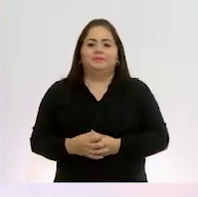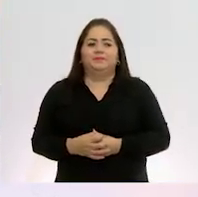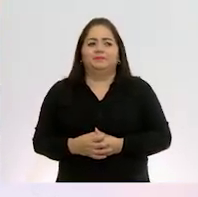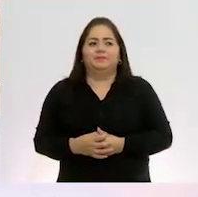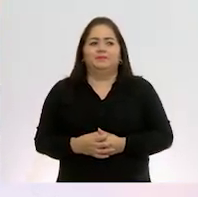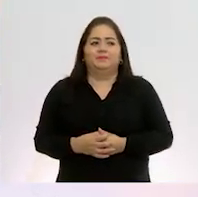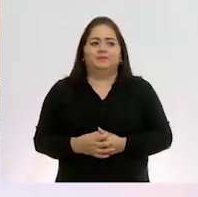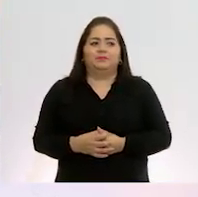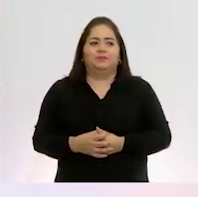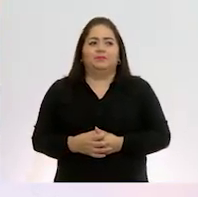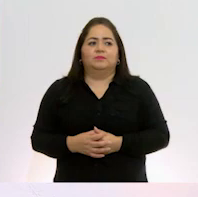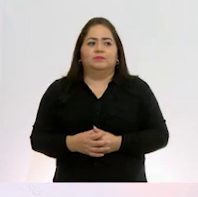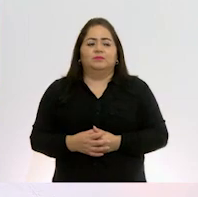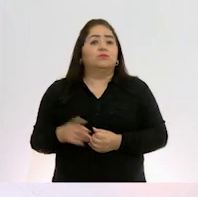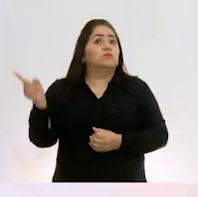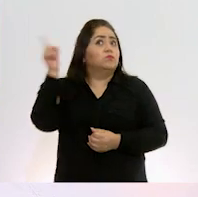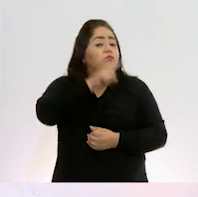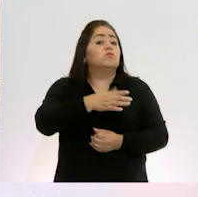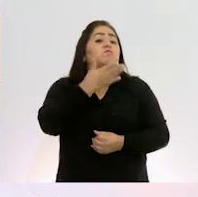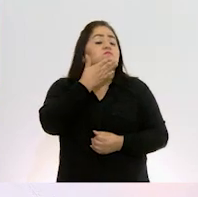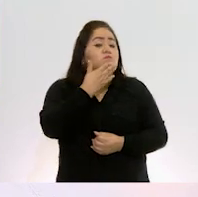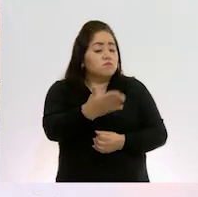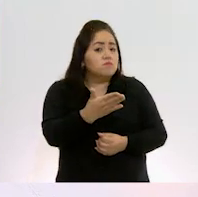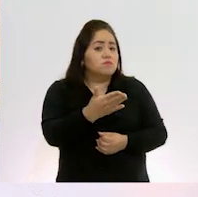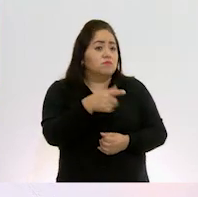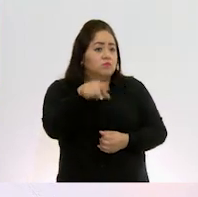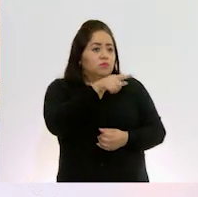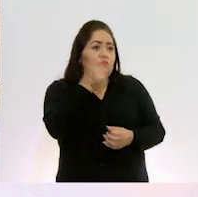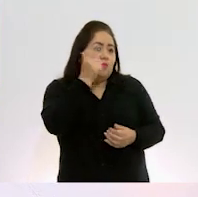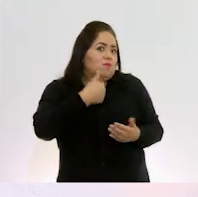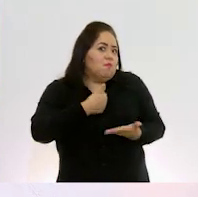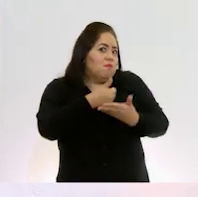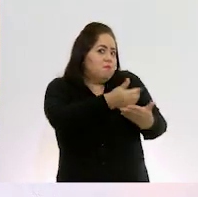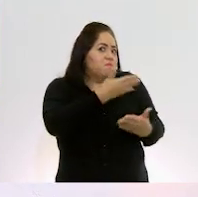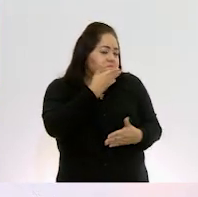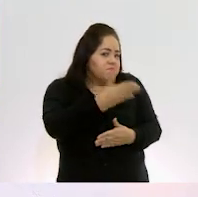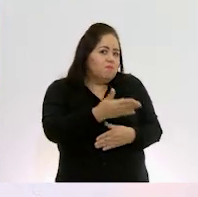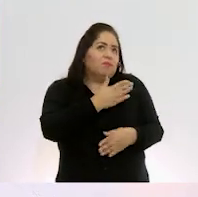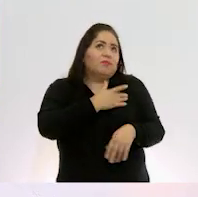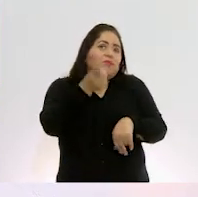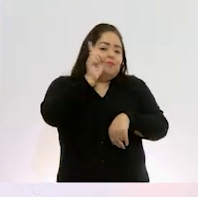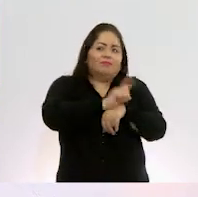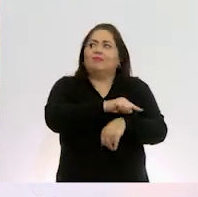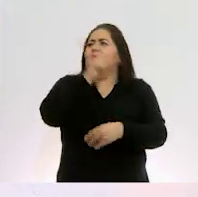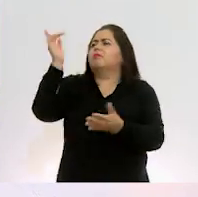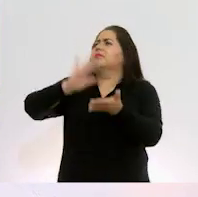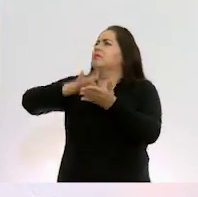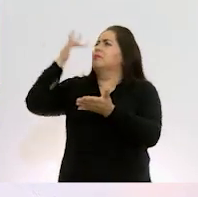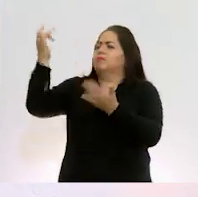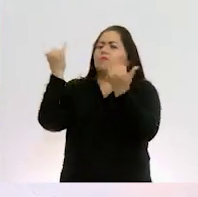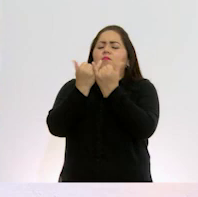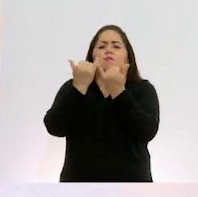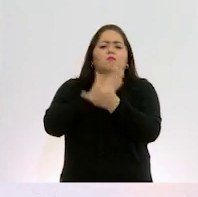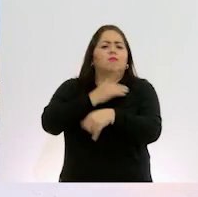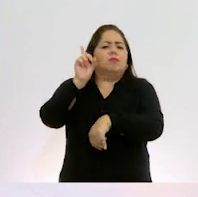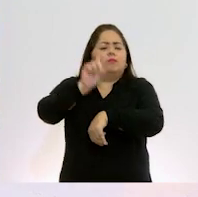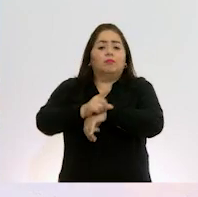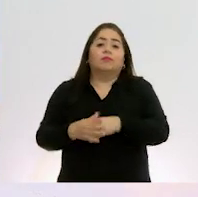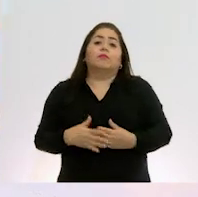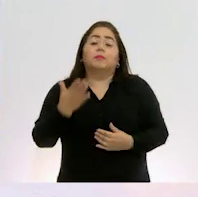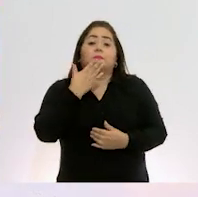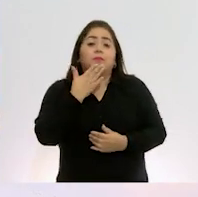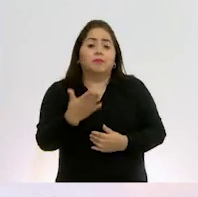Wow. Muy bien, agente. Espero haber sido de tu ayuda. Buen día. Gracias, igual. Buen día. Y